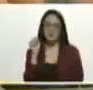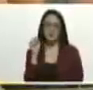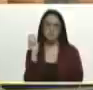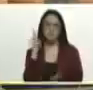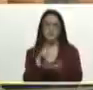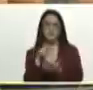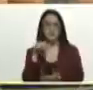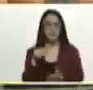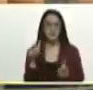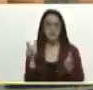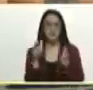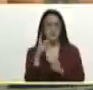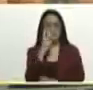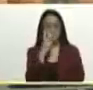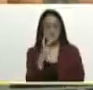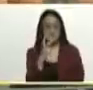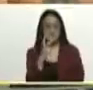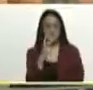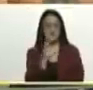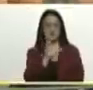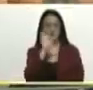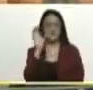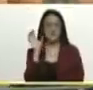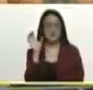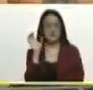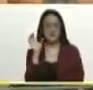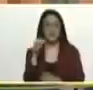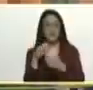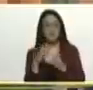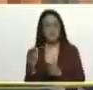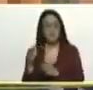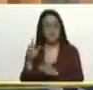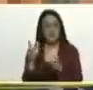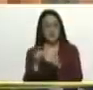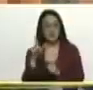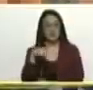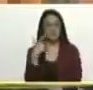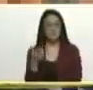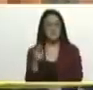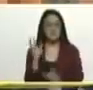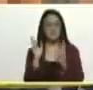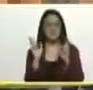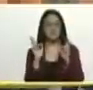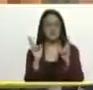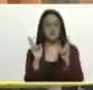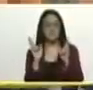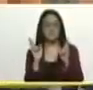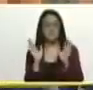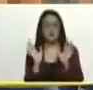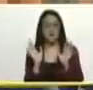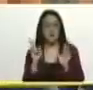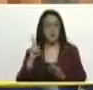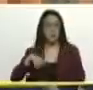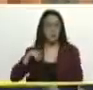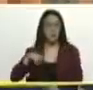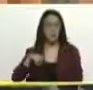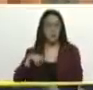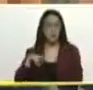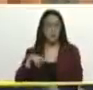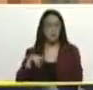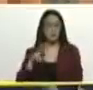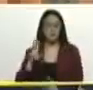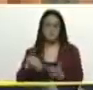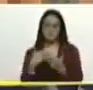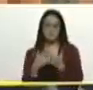venido a hacer esta visita de Estado a vísperas de la reunión de mañana, y espero que nunca